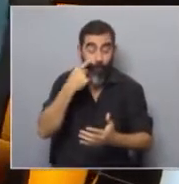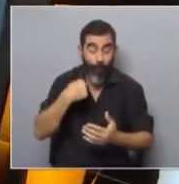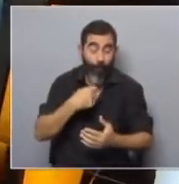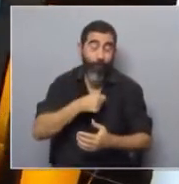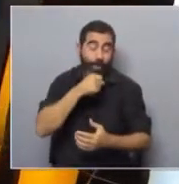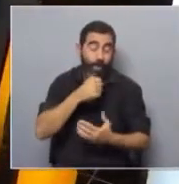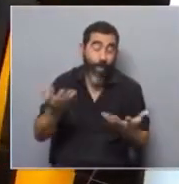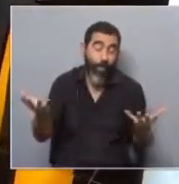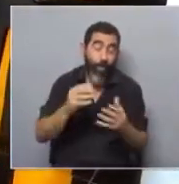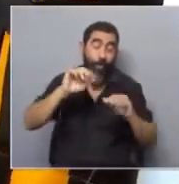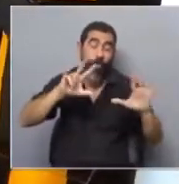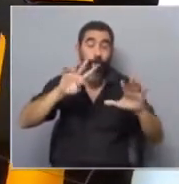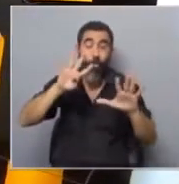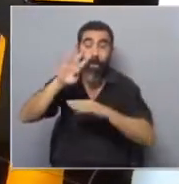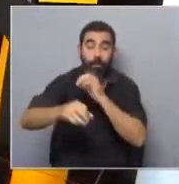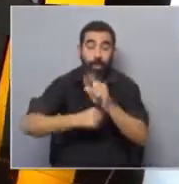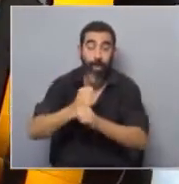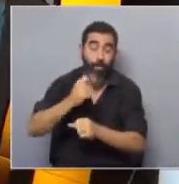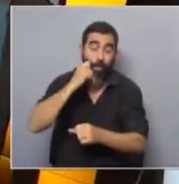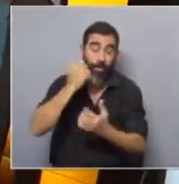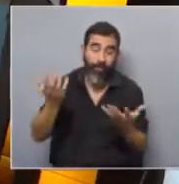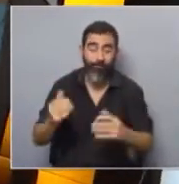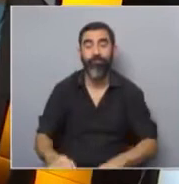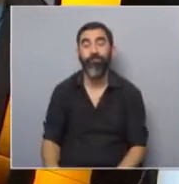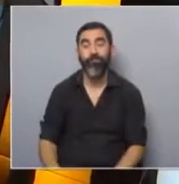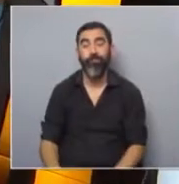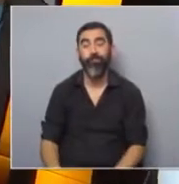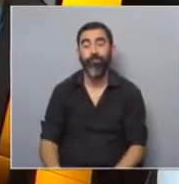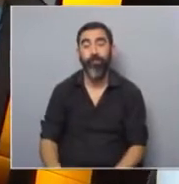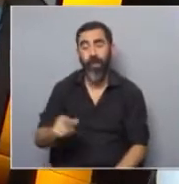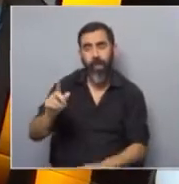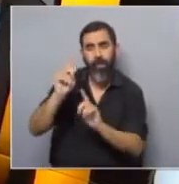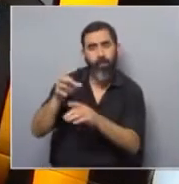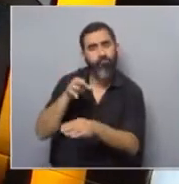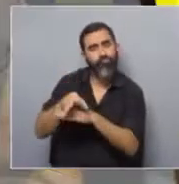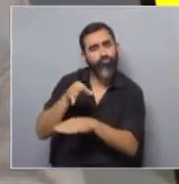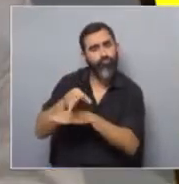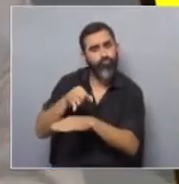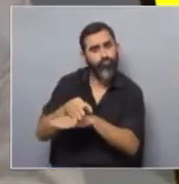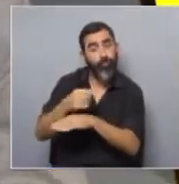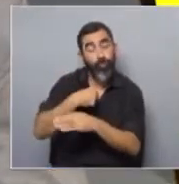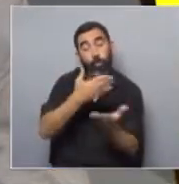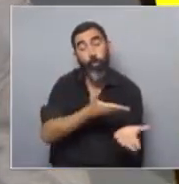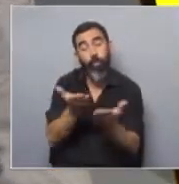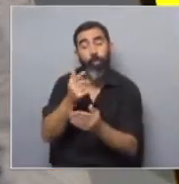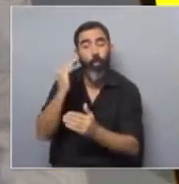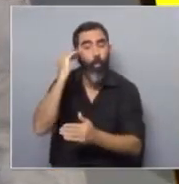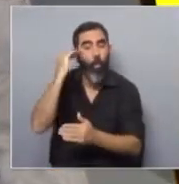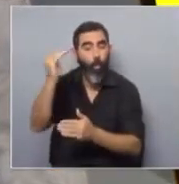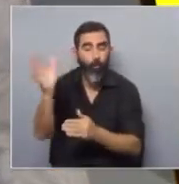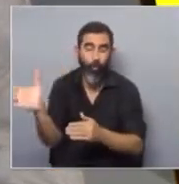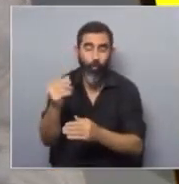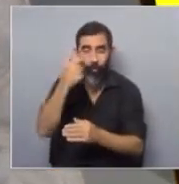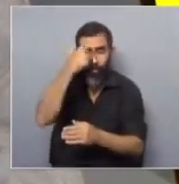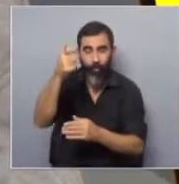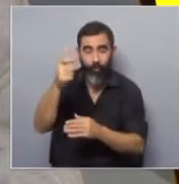mí con mis 89 años, ¿no? Él también era un formador. Yo a usted lo presenté como formador porque todos los científicos,